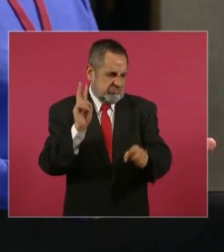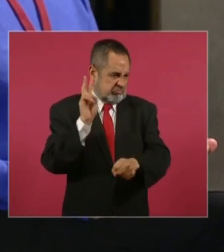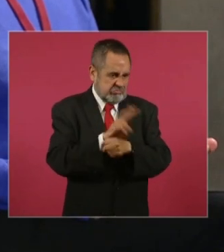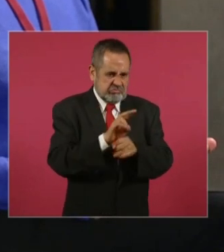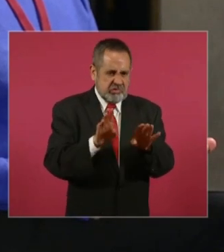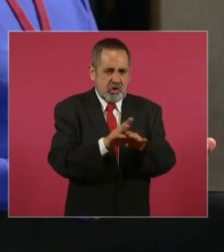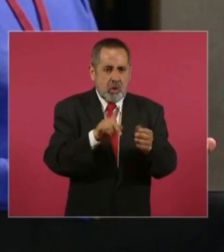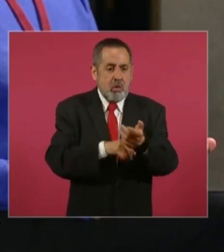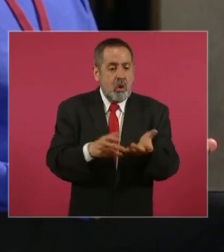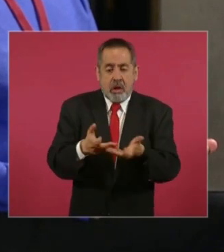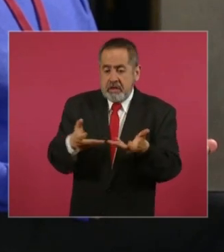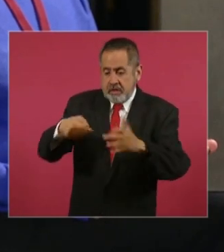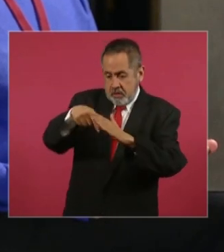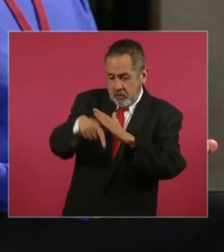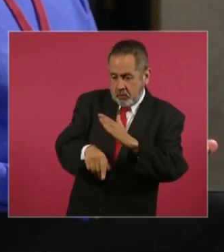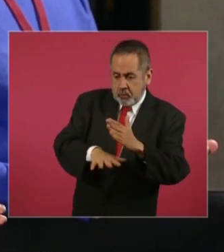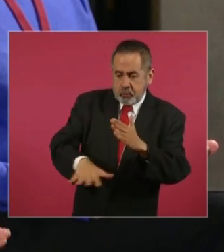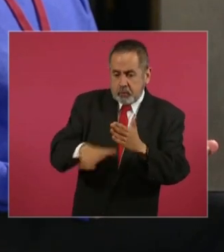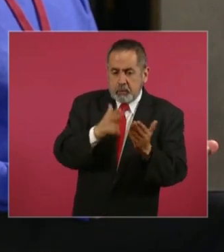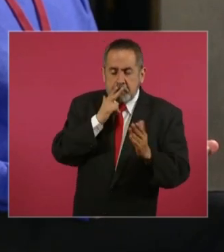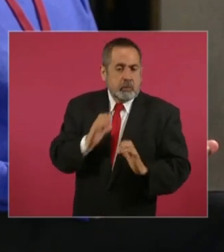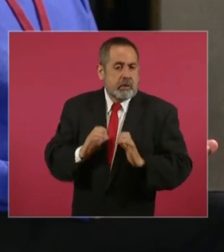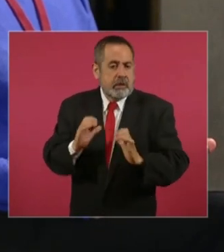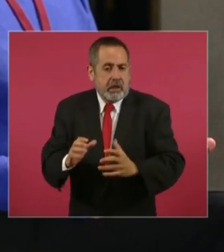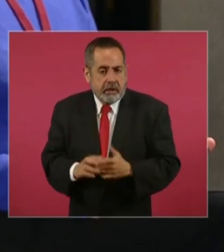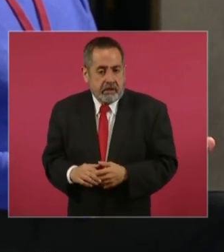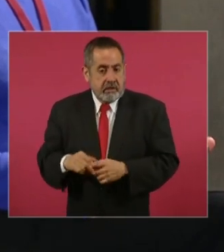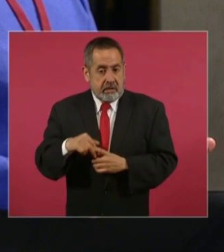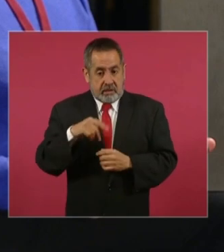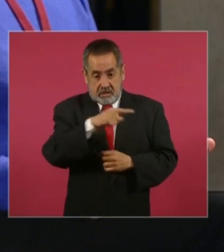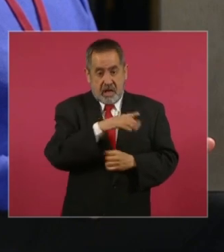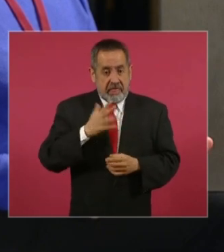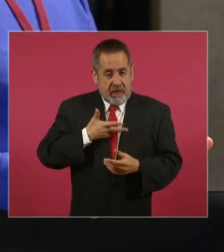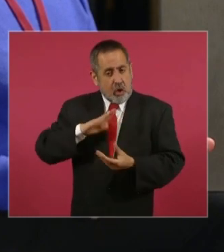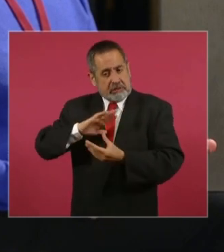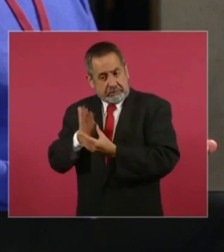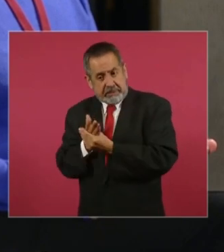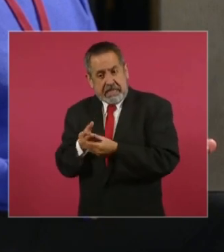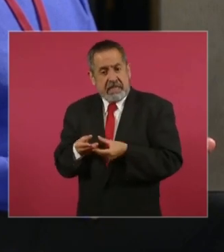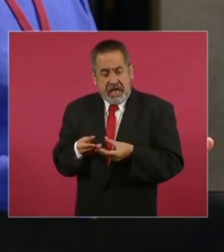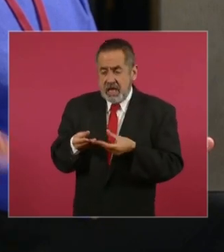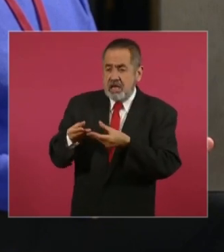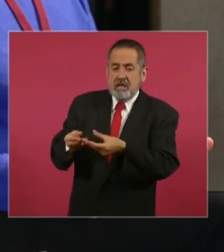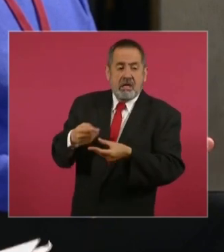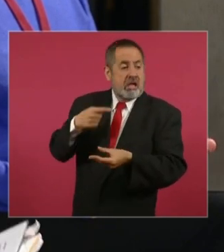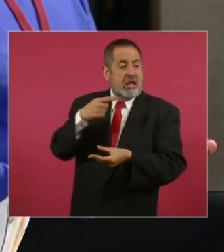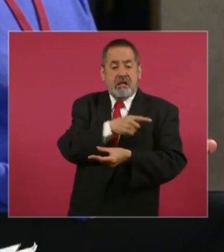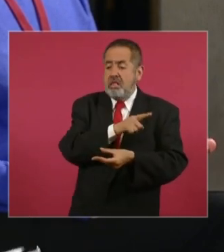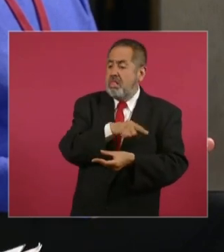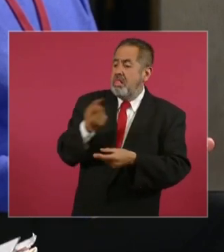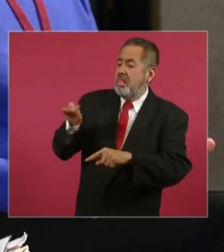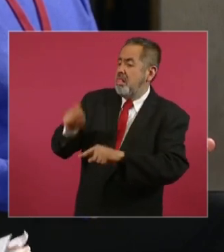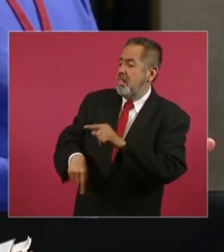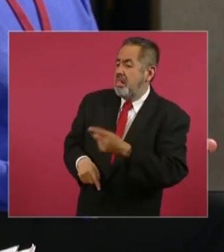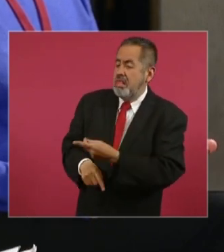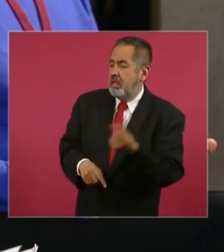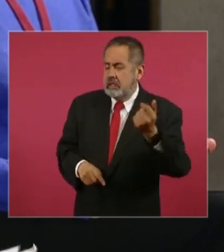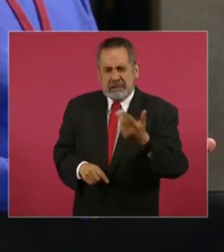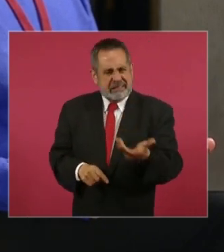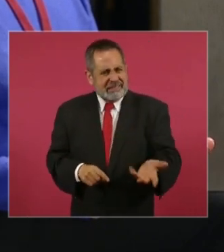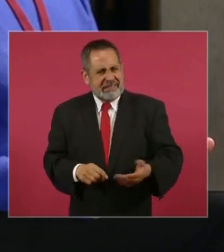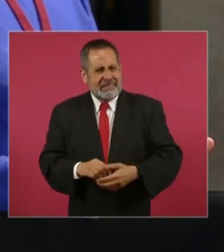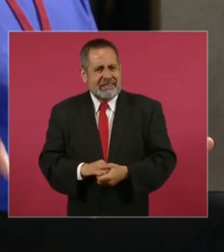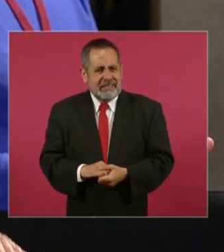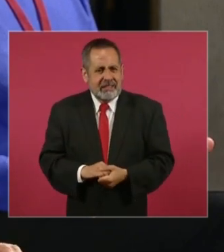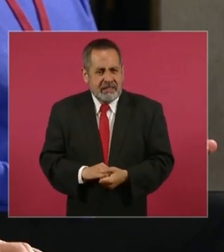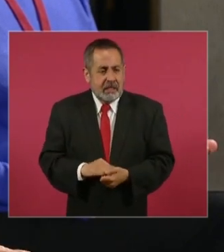afectación a mantos freáticos. El despojo, tengo aquí un expediente, un documento, donde personas, como dice usted,